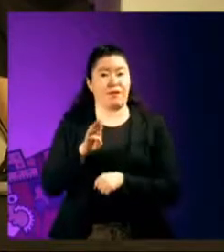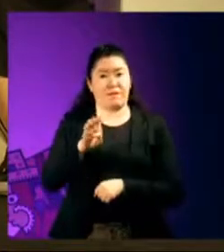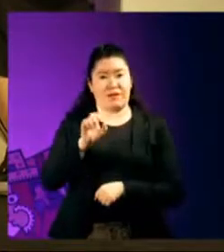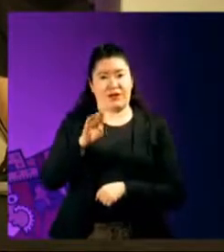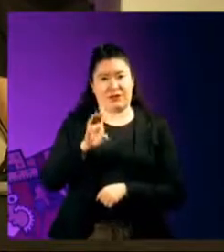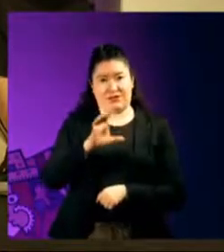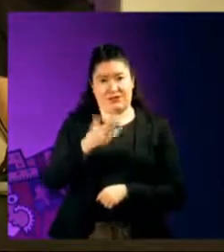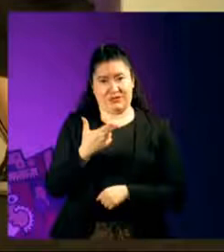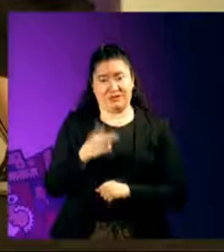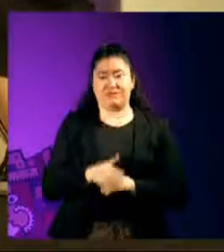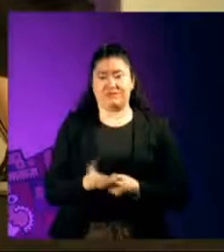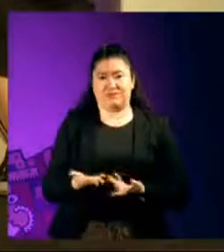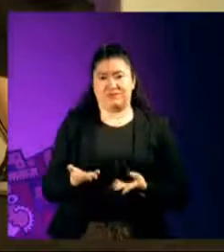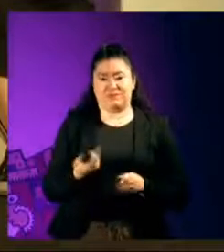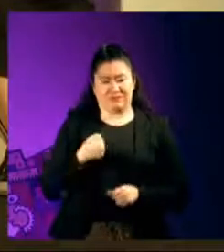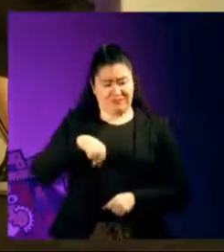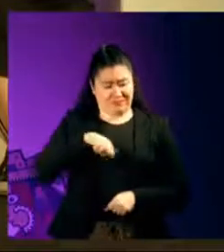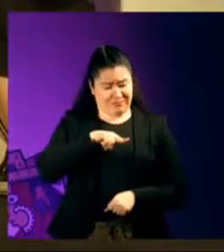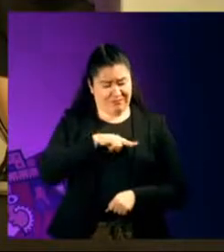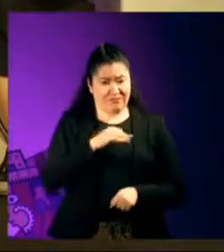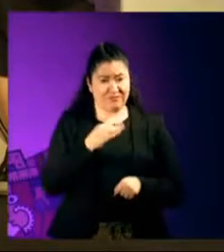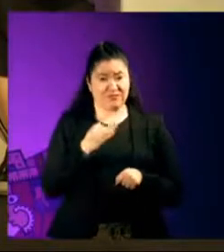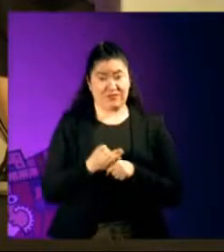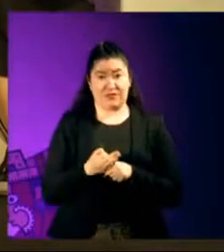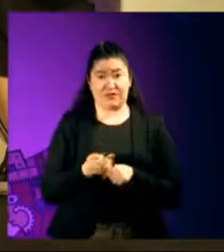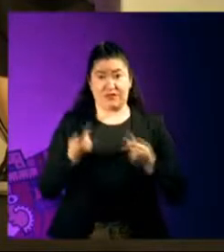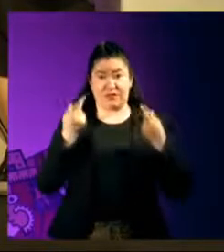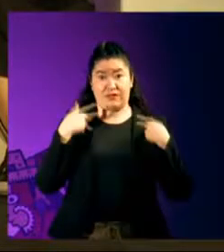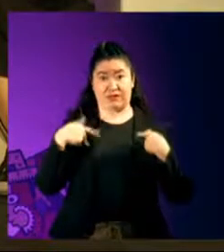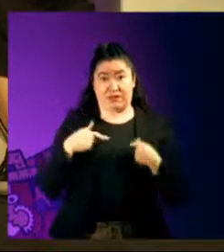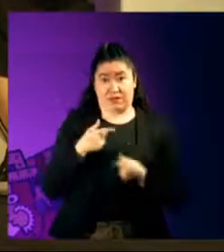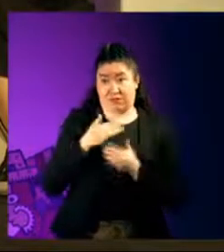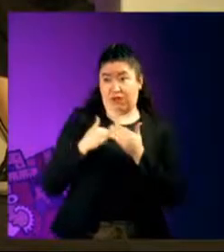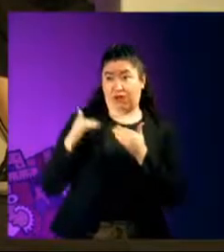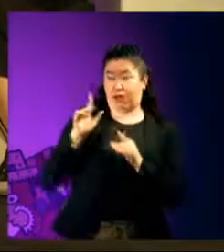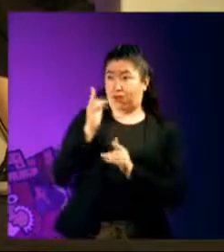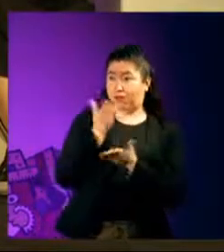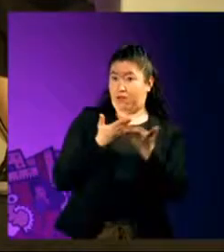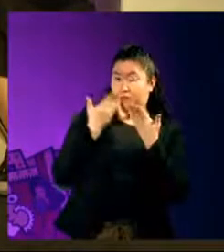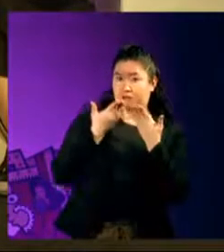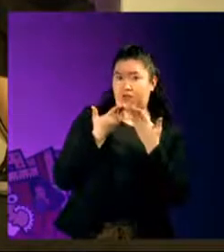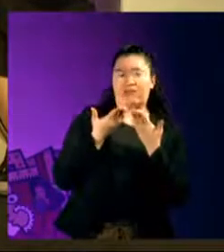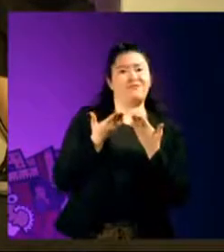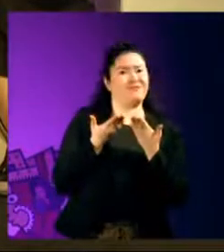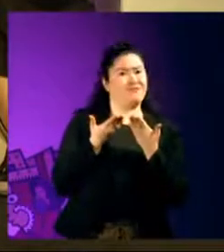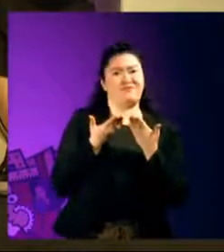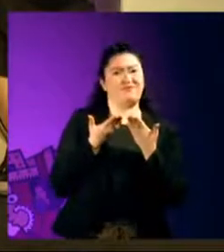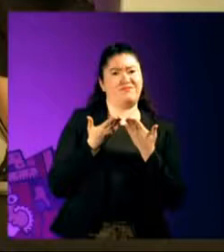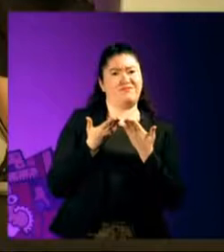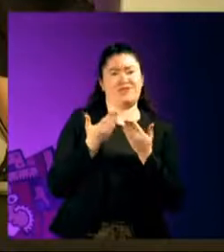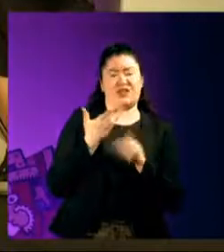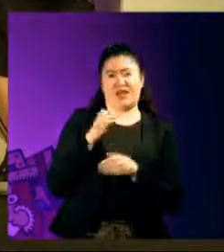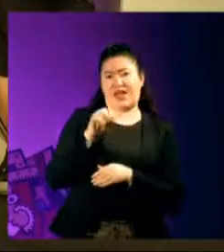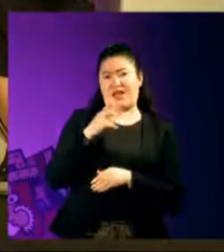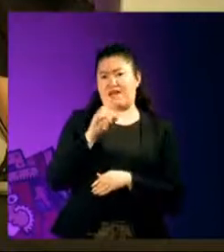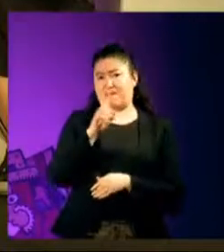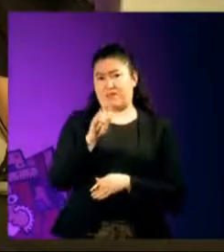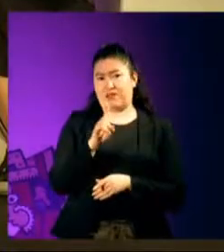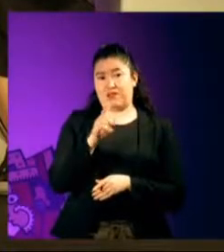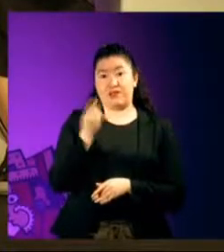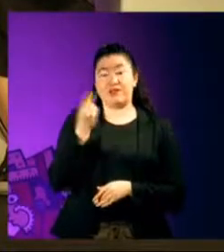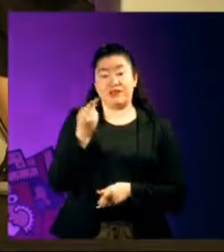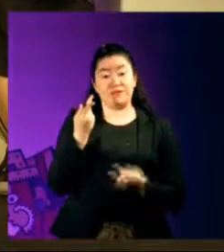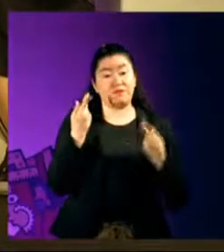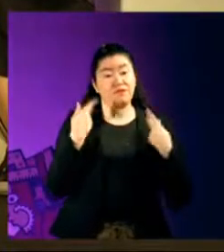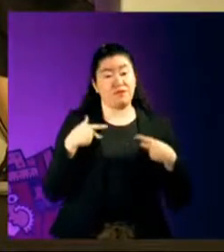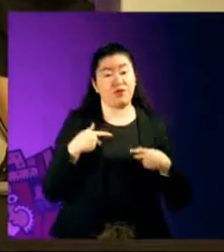y no necesitamos este gente de jarra necesitamos gente sí culta visión está